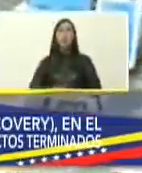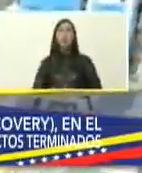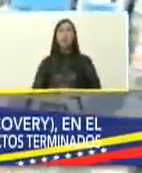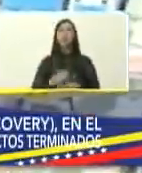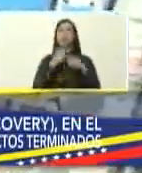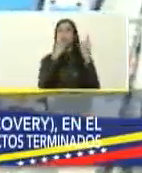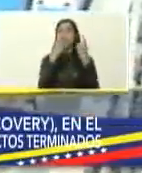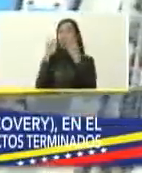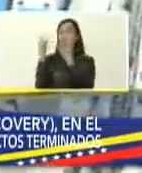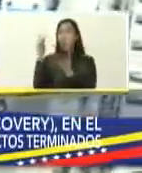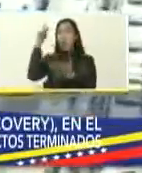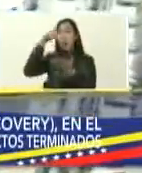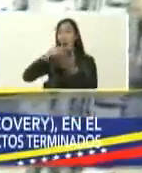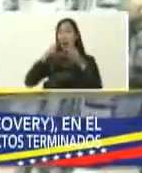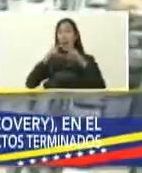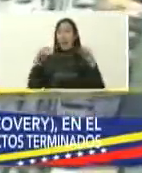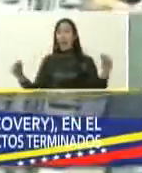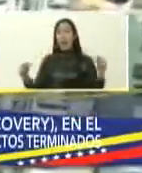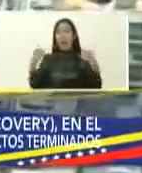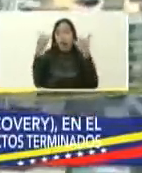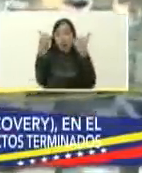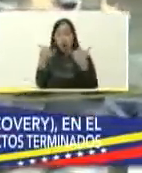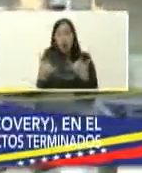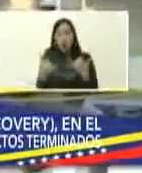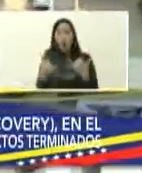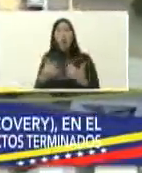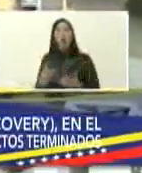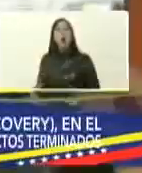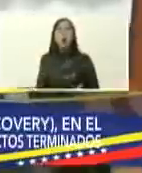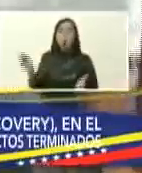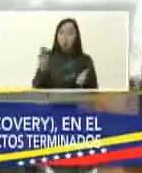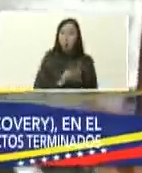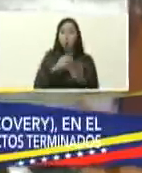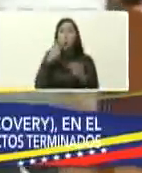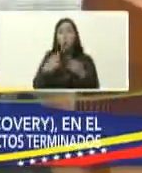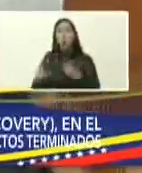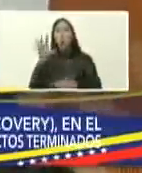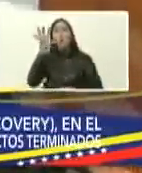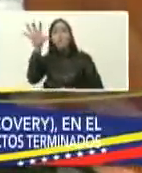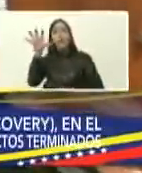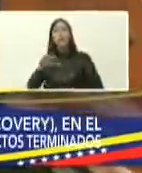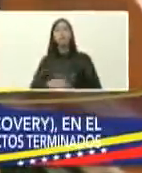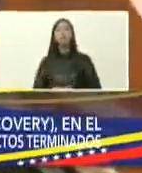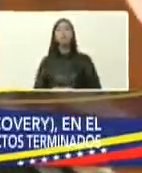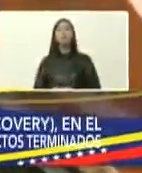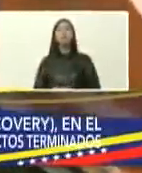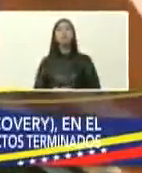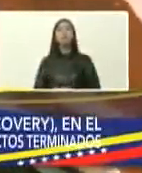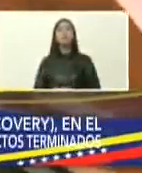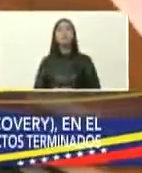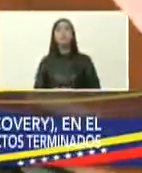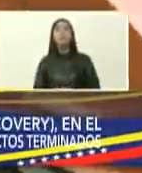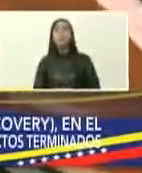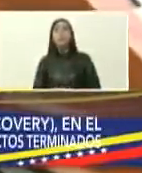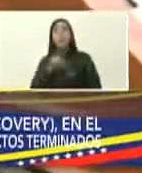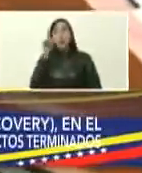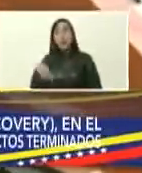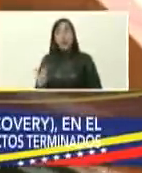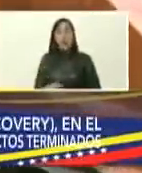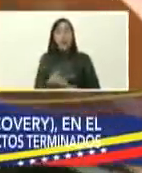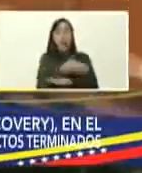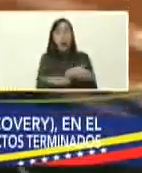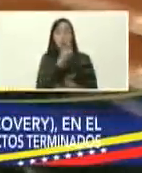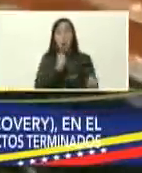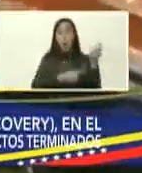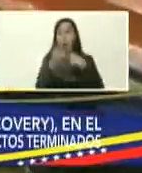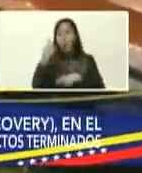exportación a Nicaragua y ahora vamos ya preparando la segunda exportación. Estuvimos también en la feria en Santa Cruz de